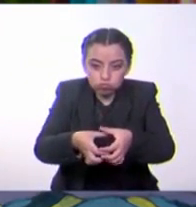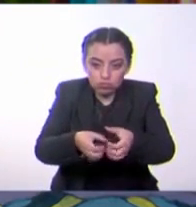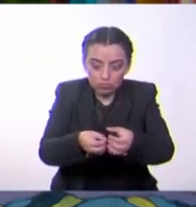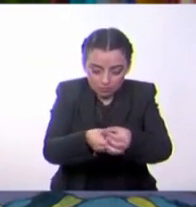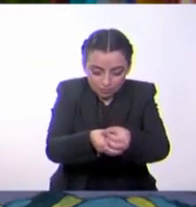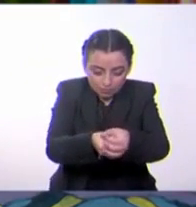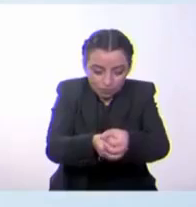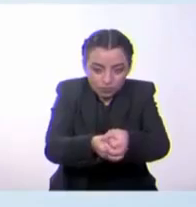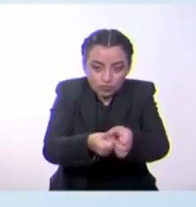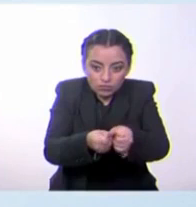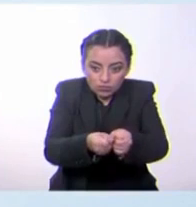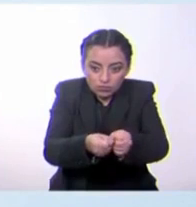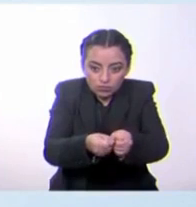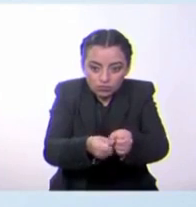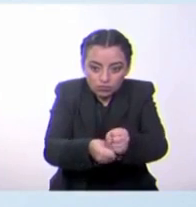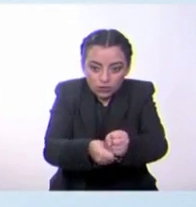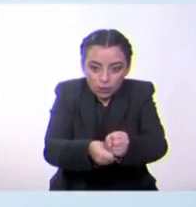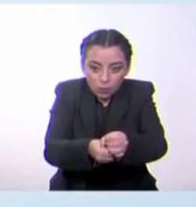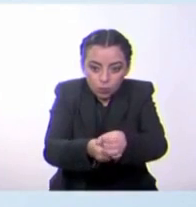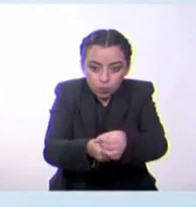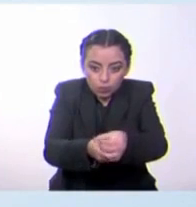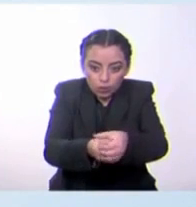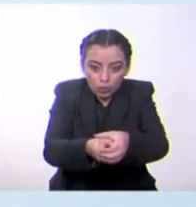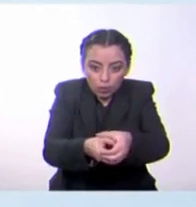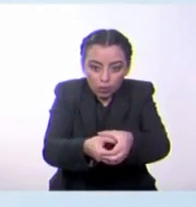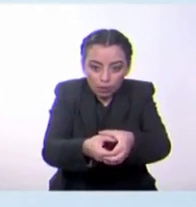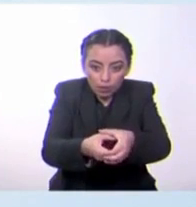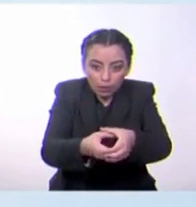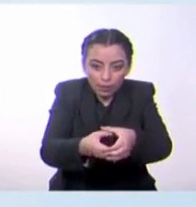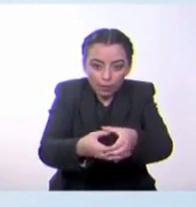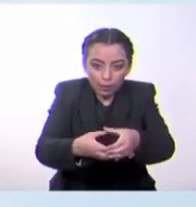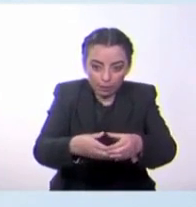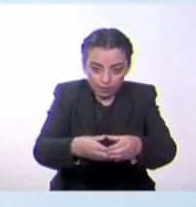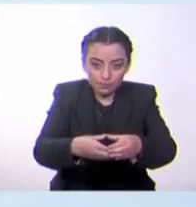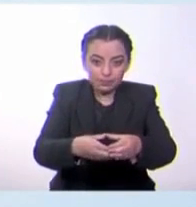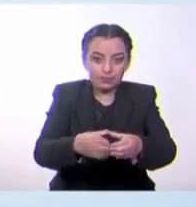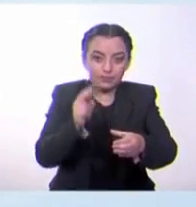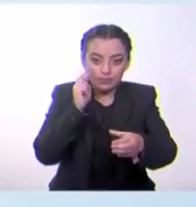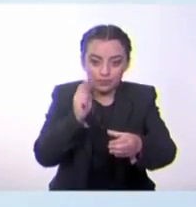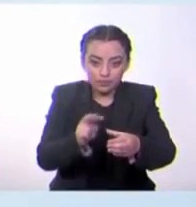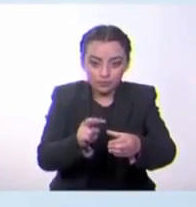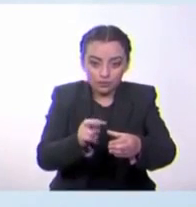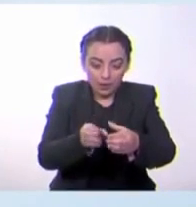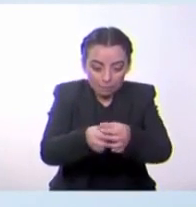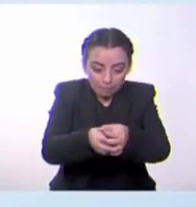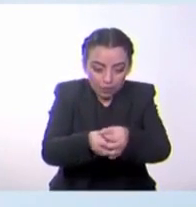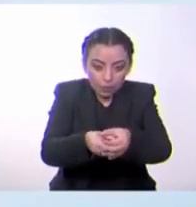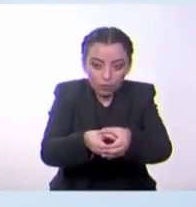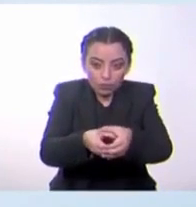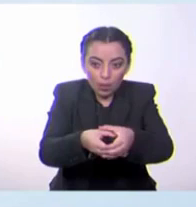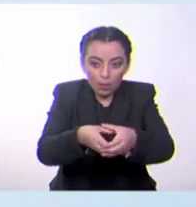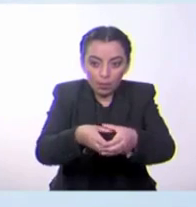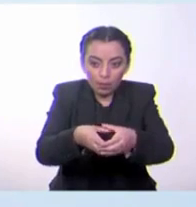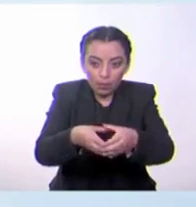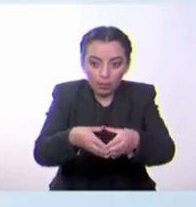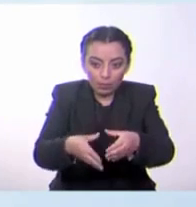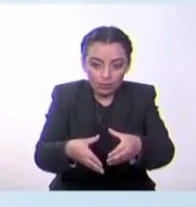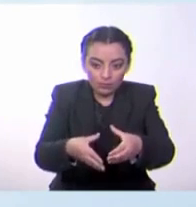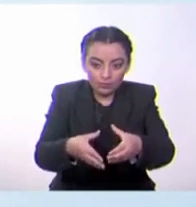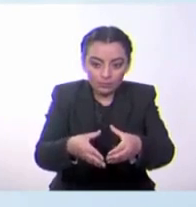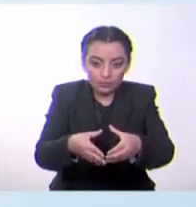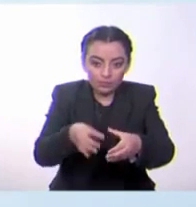suelo arenoso se van desplazando junto con el impacto y al final tenemos